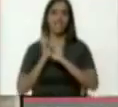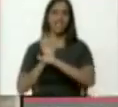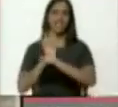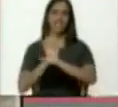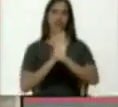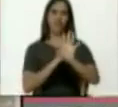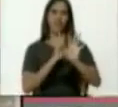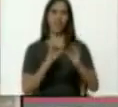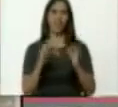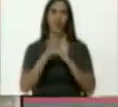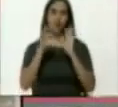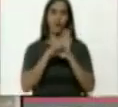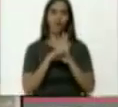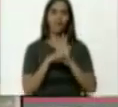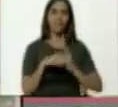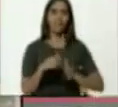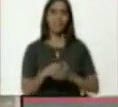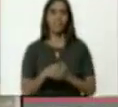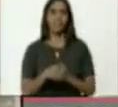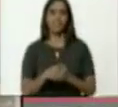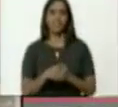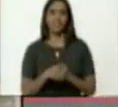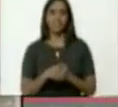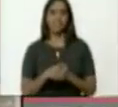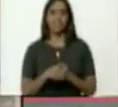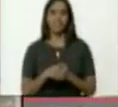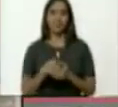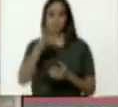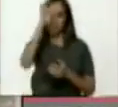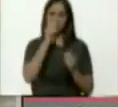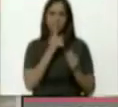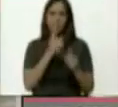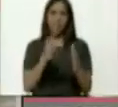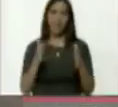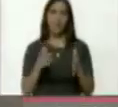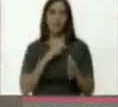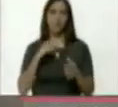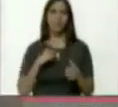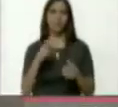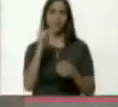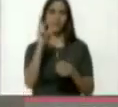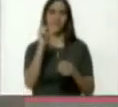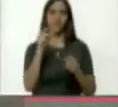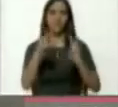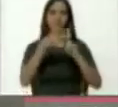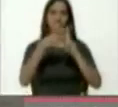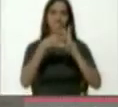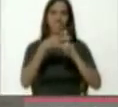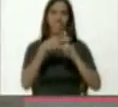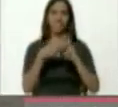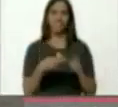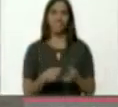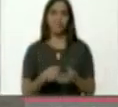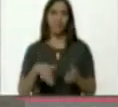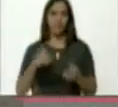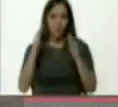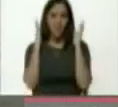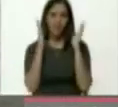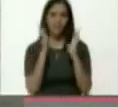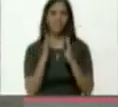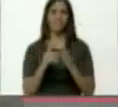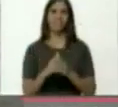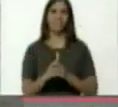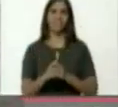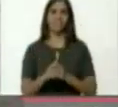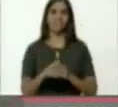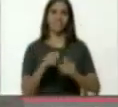el concurso de belleza de Globovisión. ¿Quién ganó? No sé quién ganó, pero nosotros estamos en segundo en la etiqueta. ¿Viste que podemos llamar la atención desde la